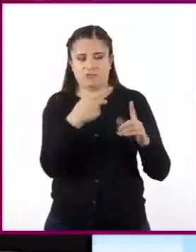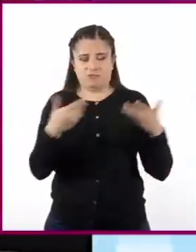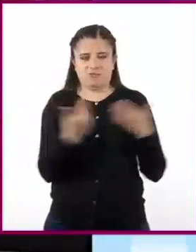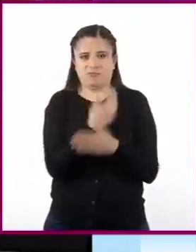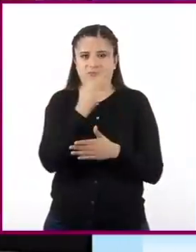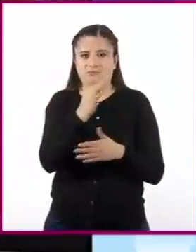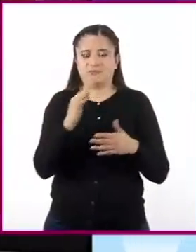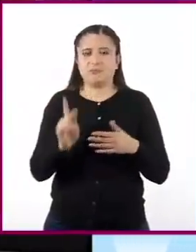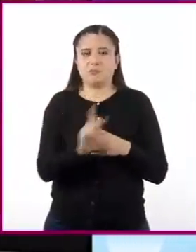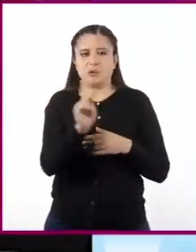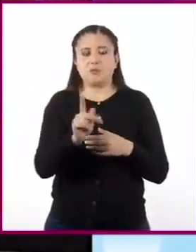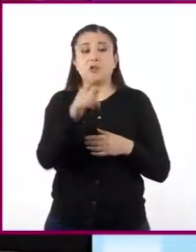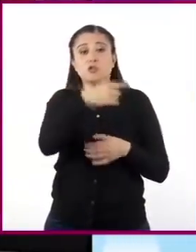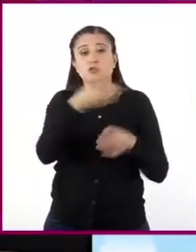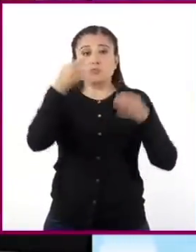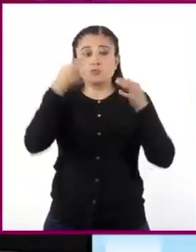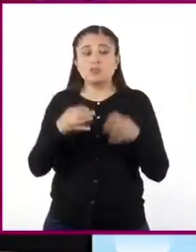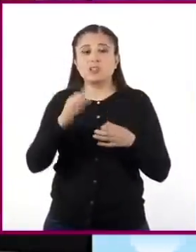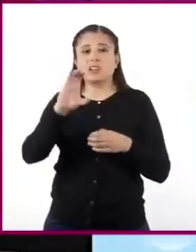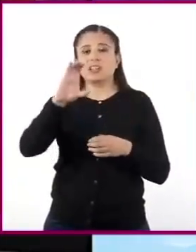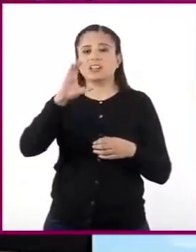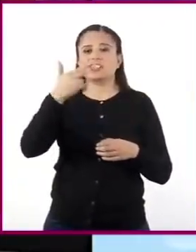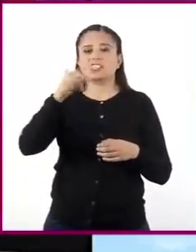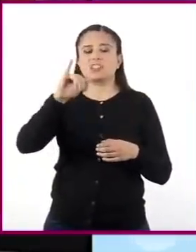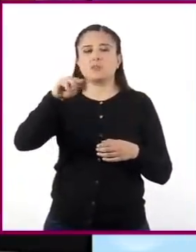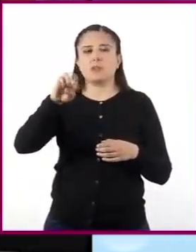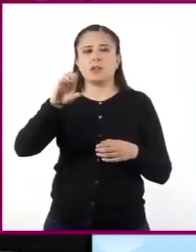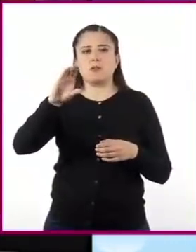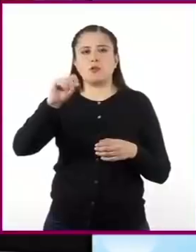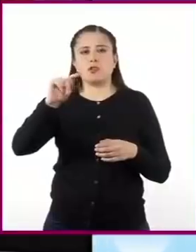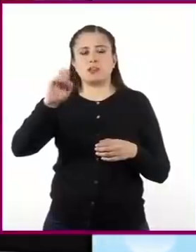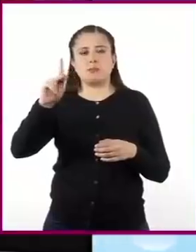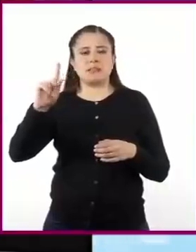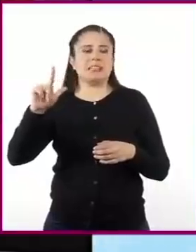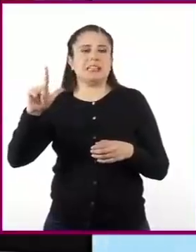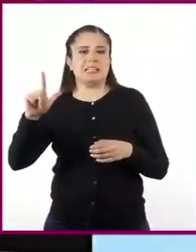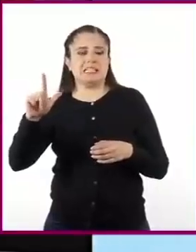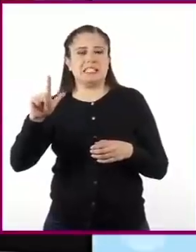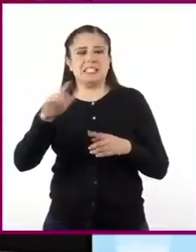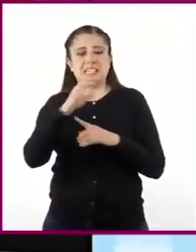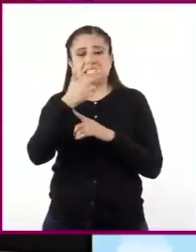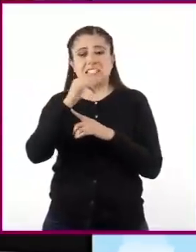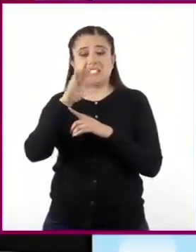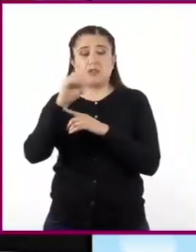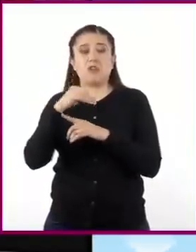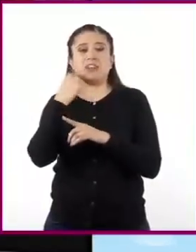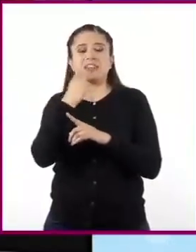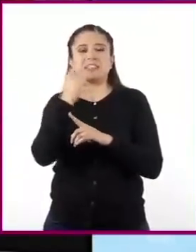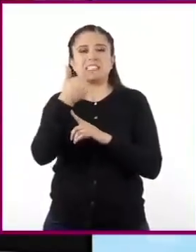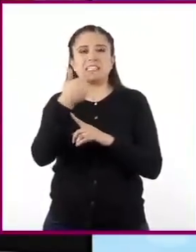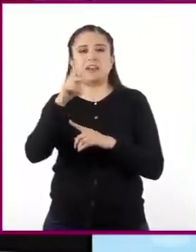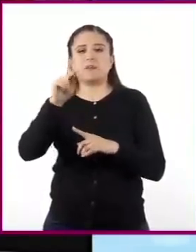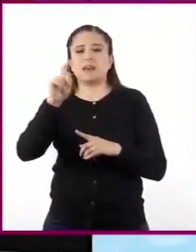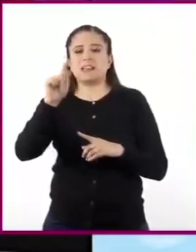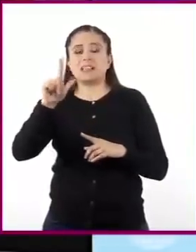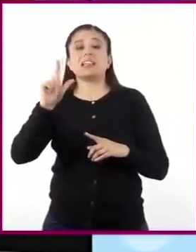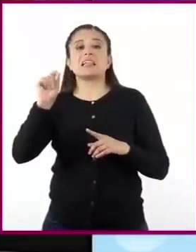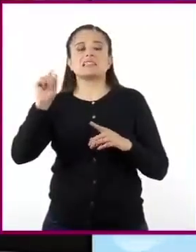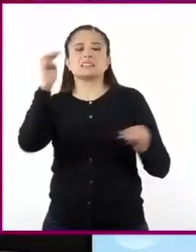su origen es Chicometepetl. Chicome quiere decir 7, Tepetl, cerro.